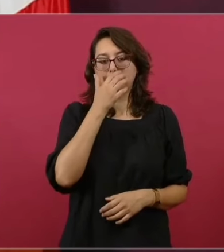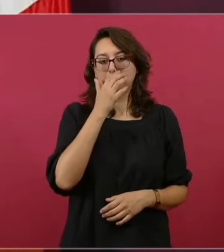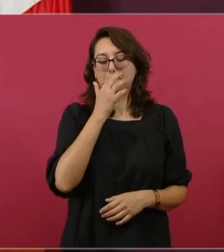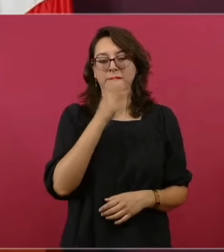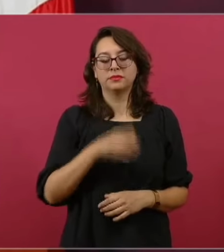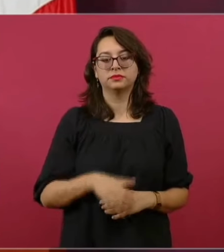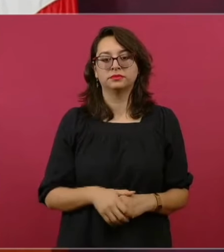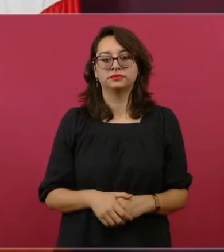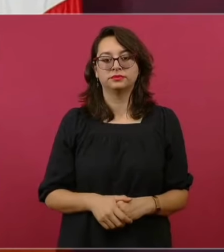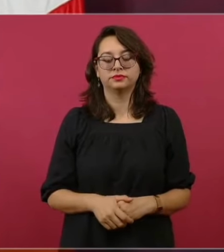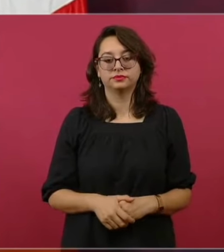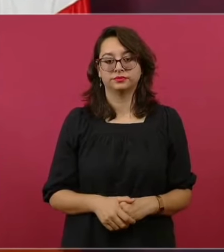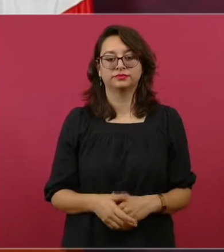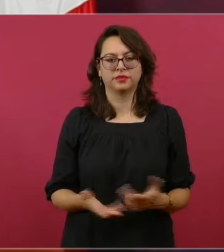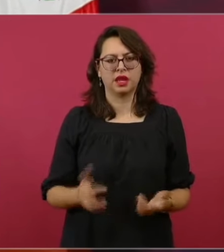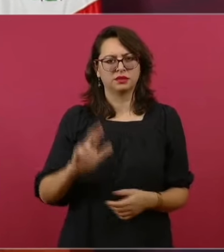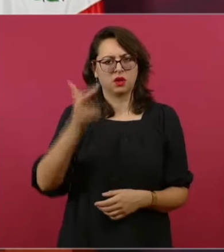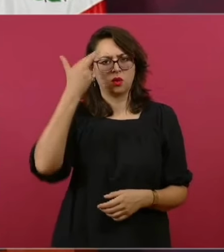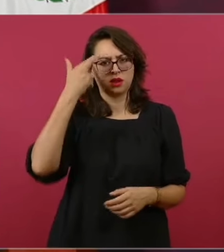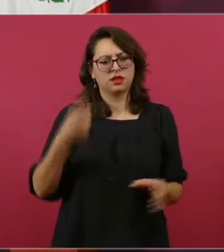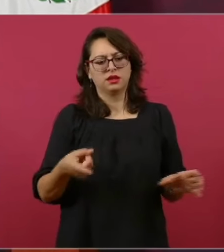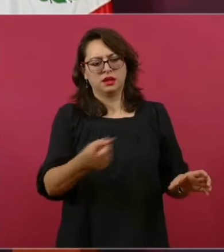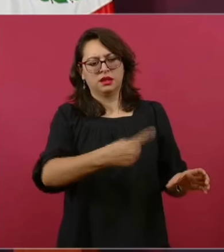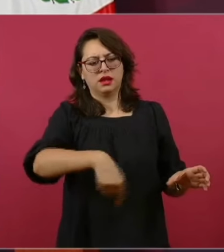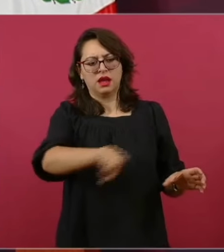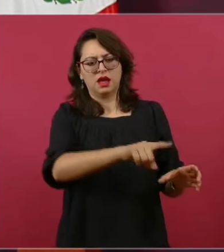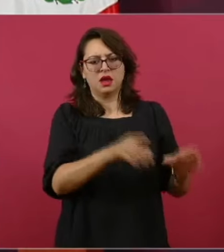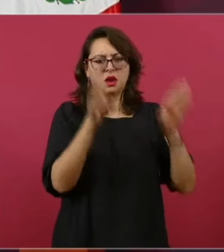Es el programa que no querían los conservadores, ¿no?